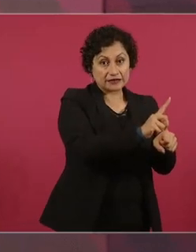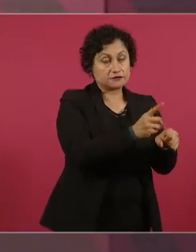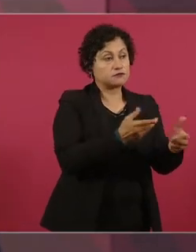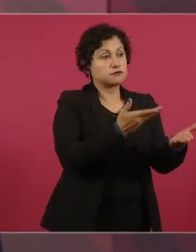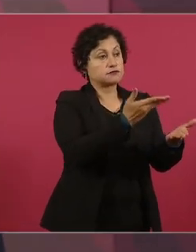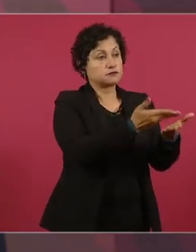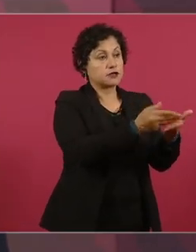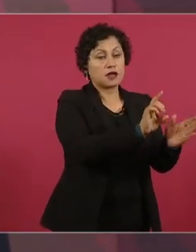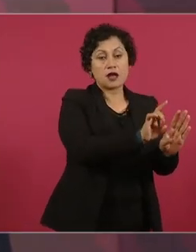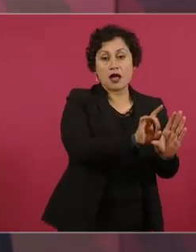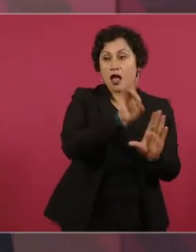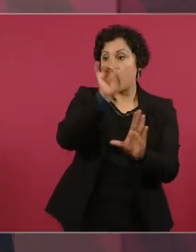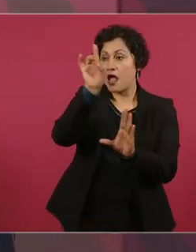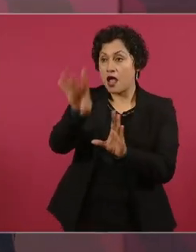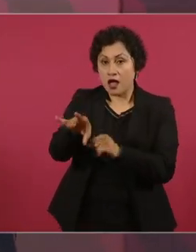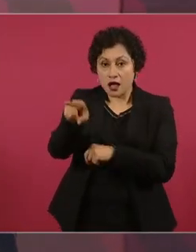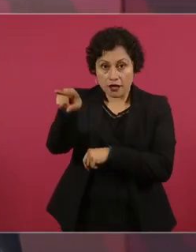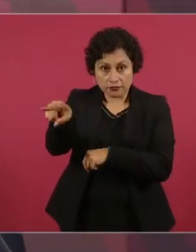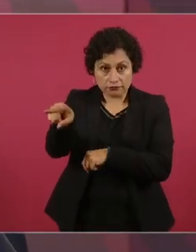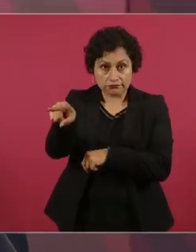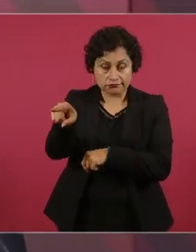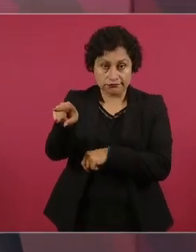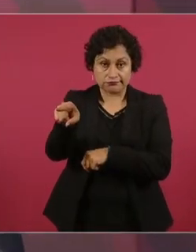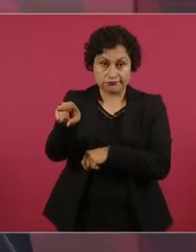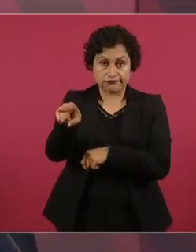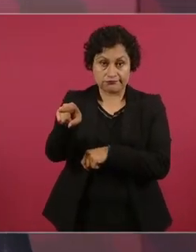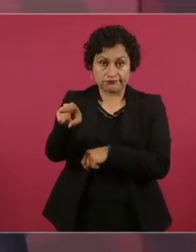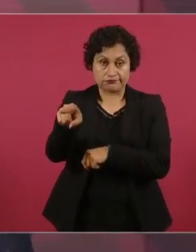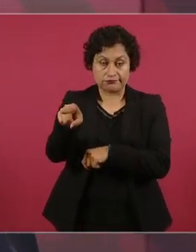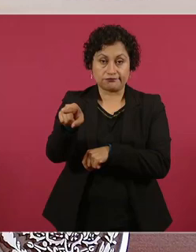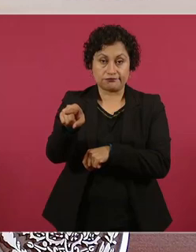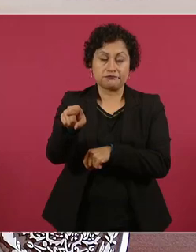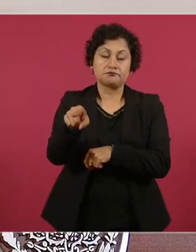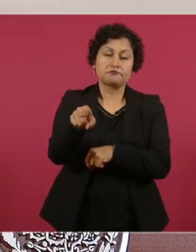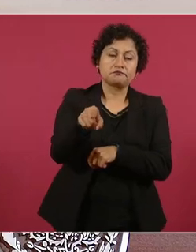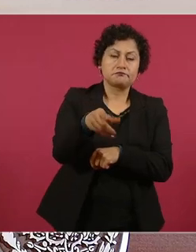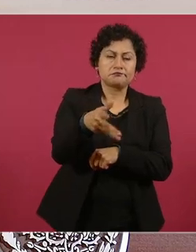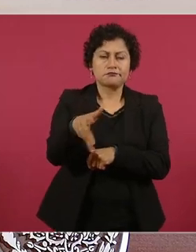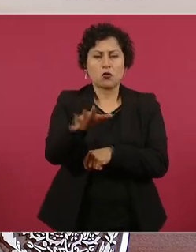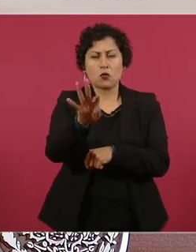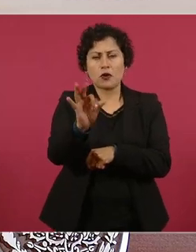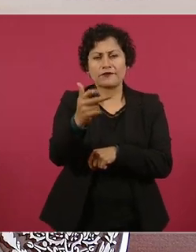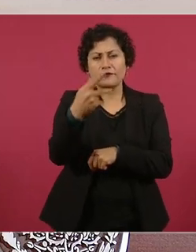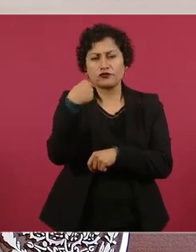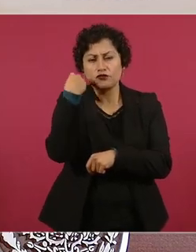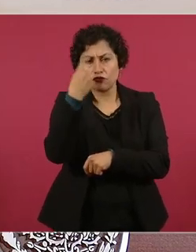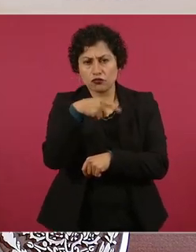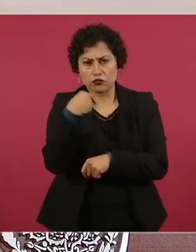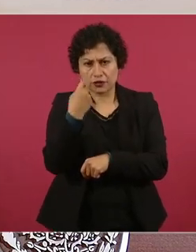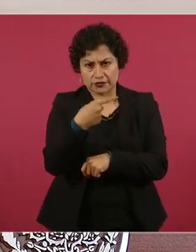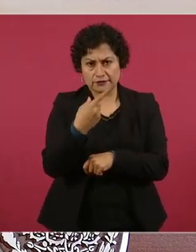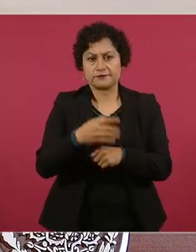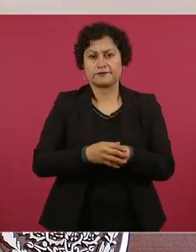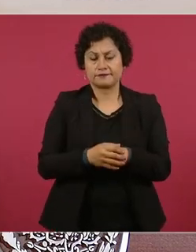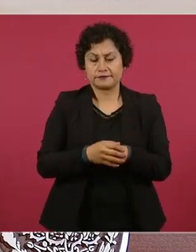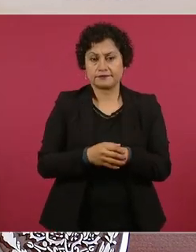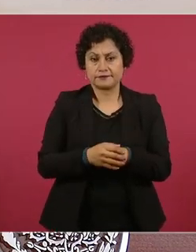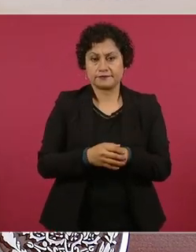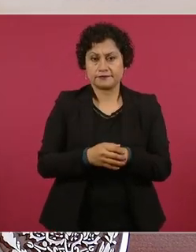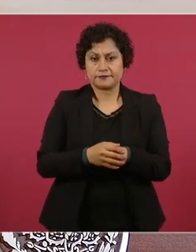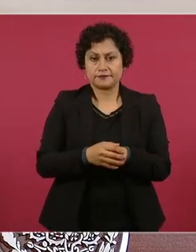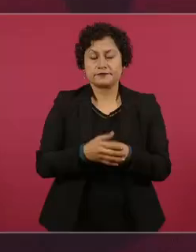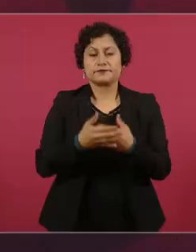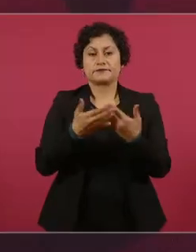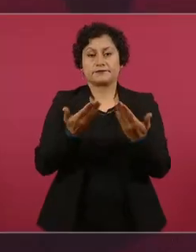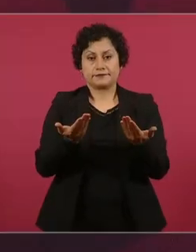se está planteando máximo 48 horas. Entonces, ¿qué hacen en la